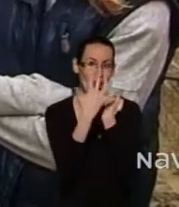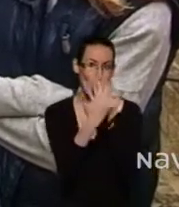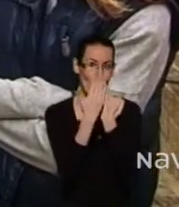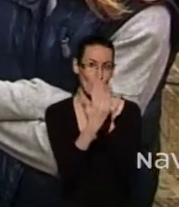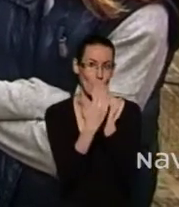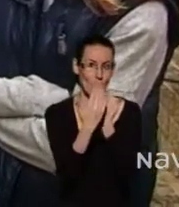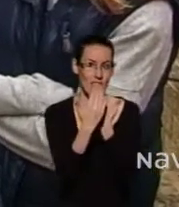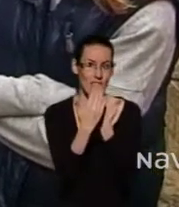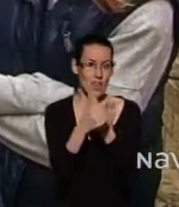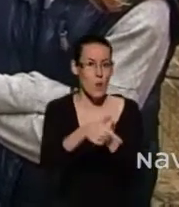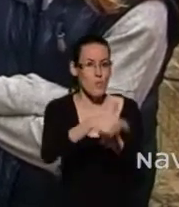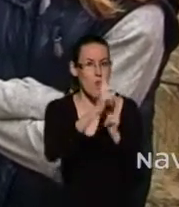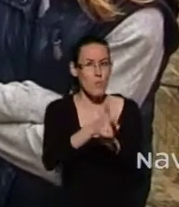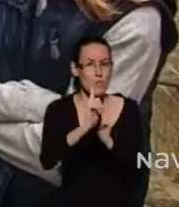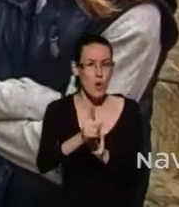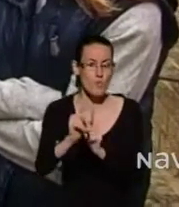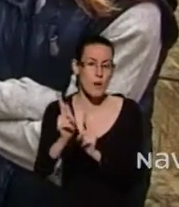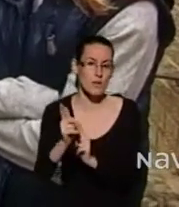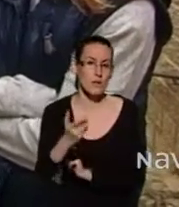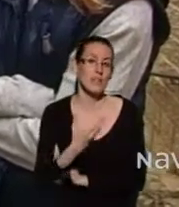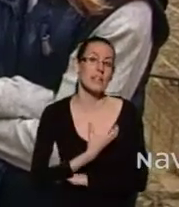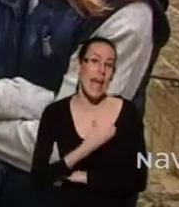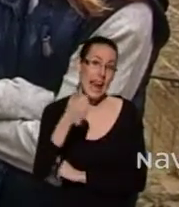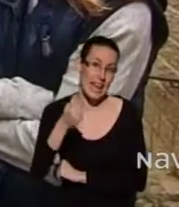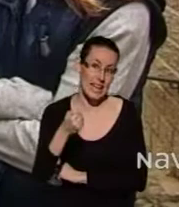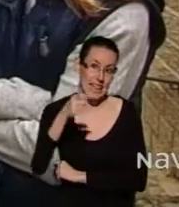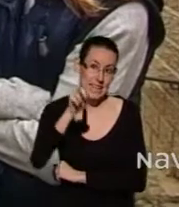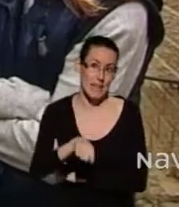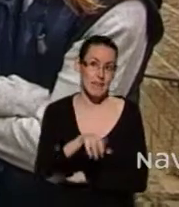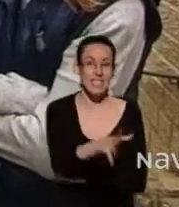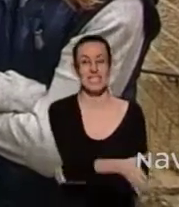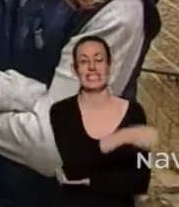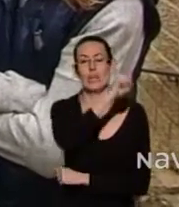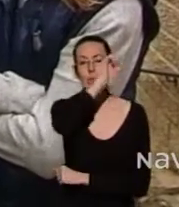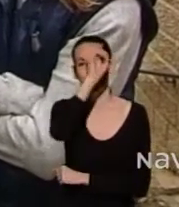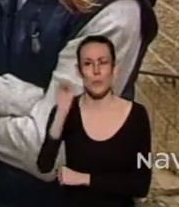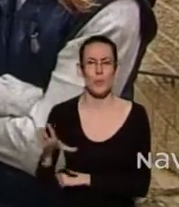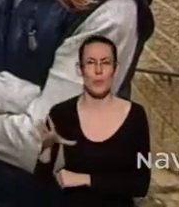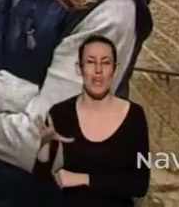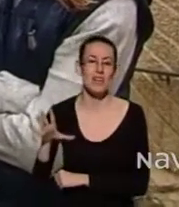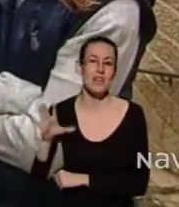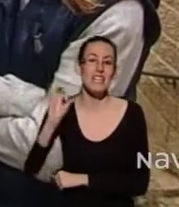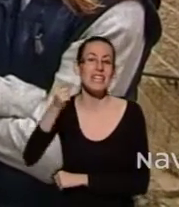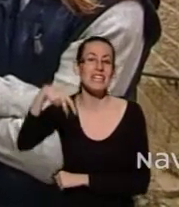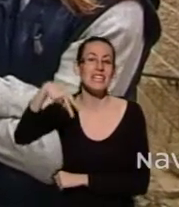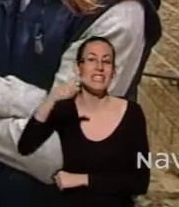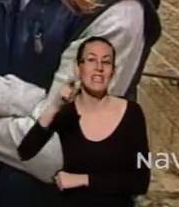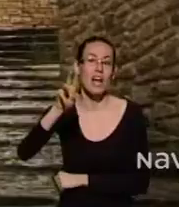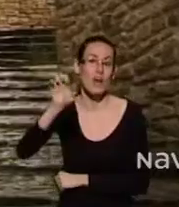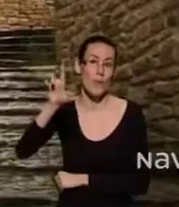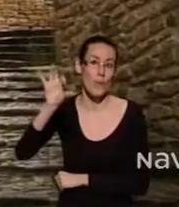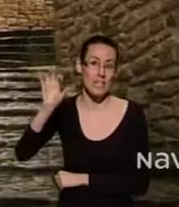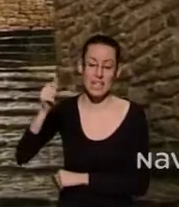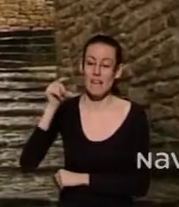en la plaza del pueblo. Y el alcalde también lo secuestraron y lo llevaron a Sangüesa, donde lo mataron con el alcalde de Sangüesa y otros muchos